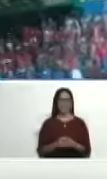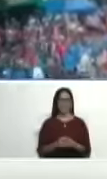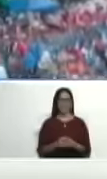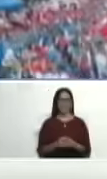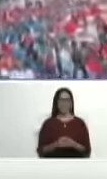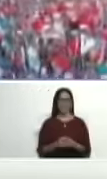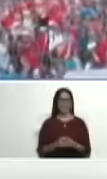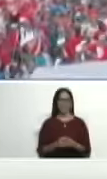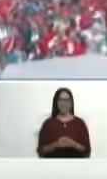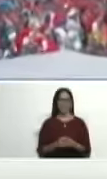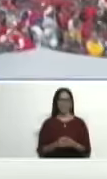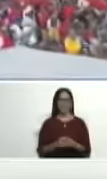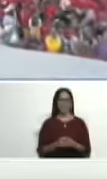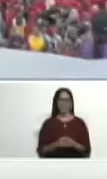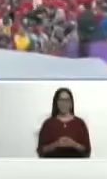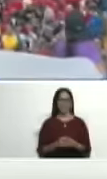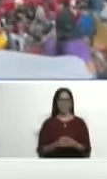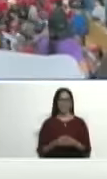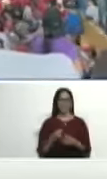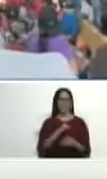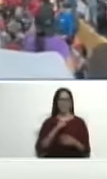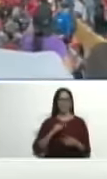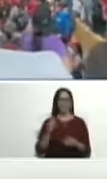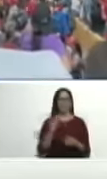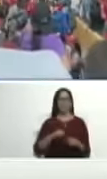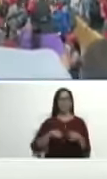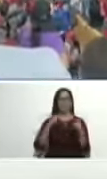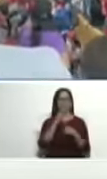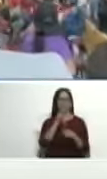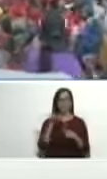Correcto, somos uno más de ustedes. Miren la marcha otra vez.